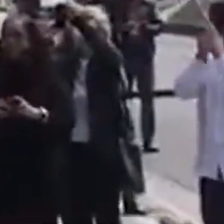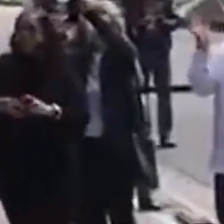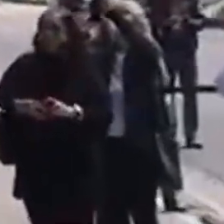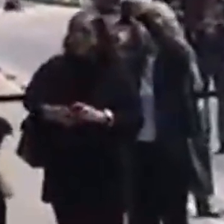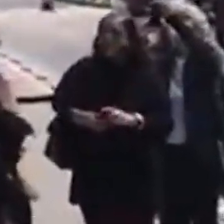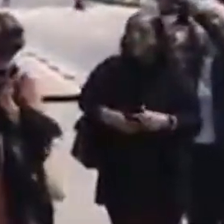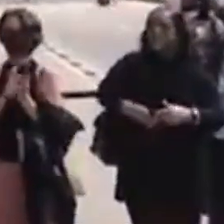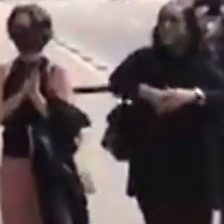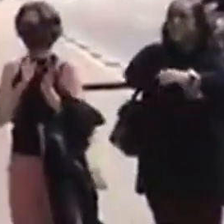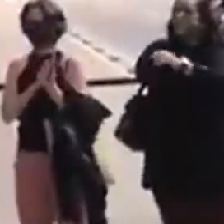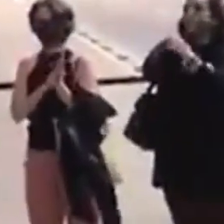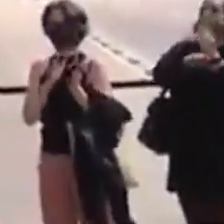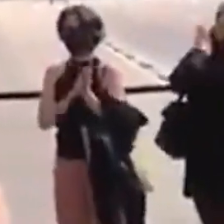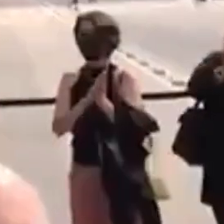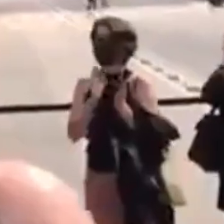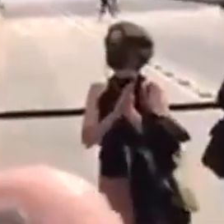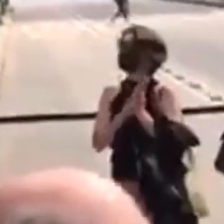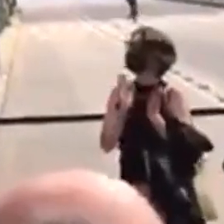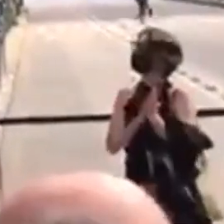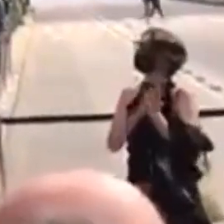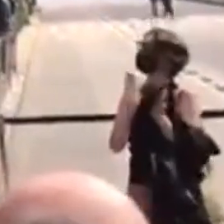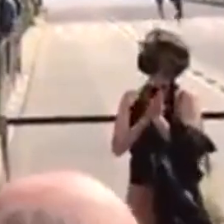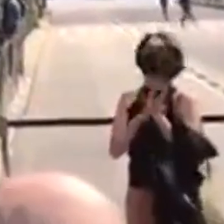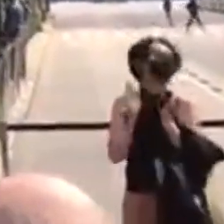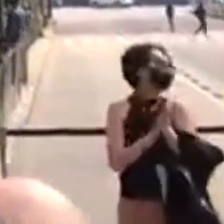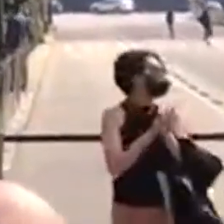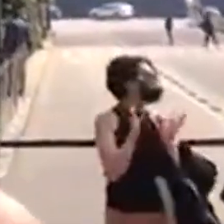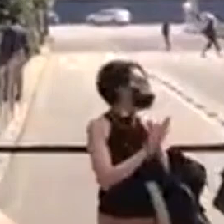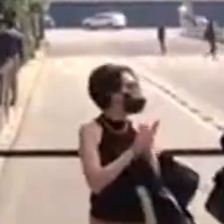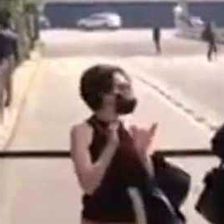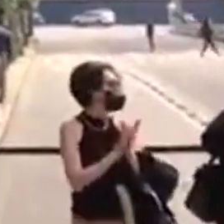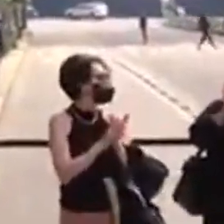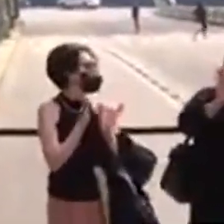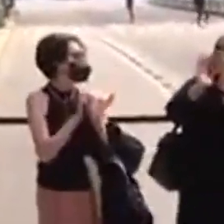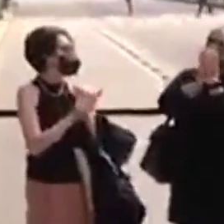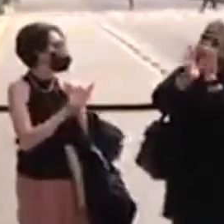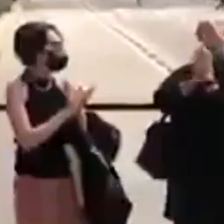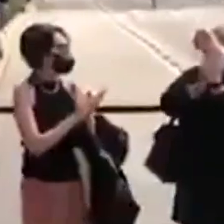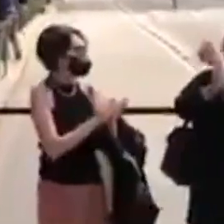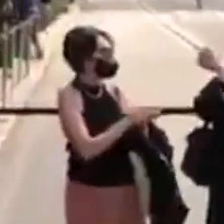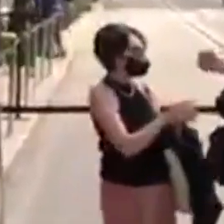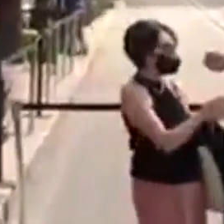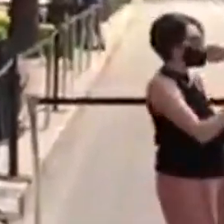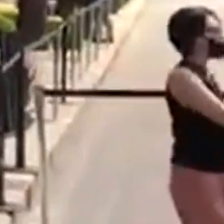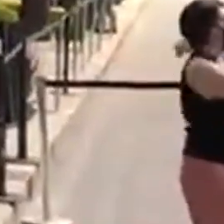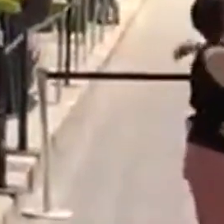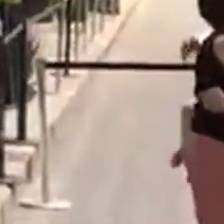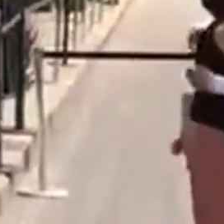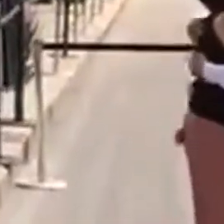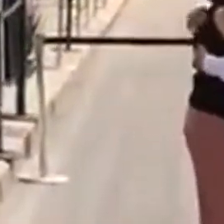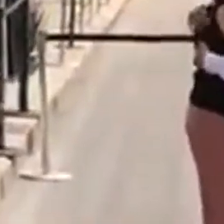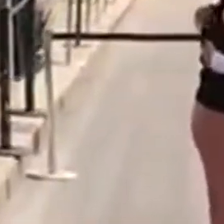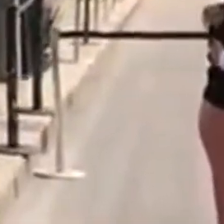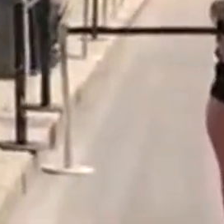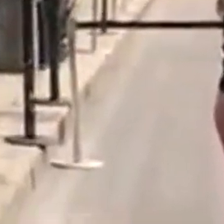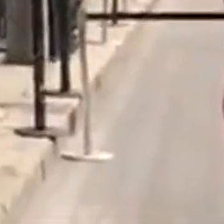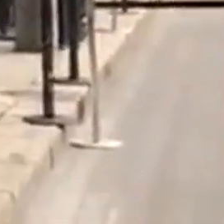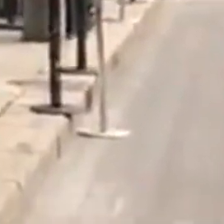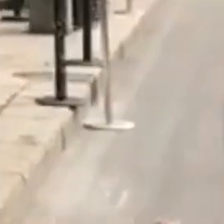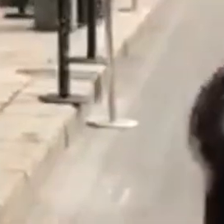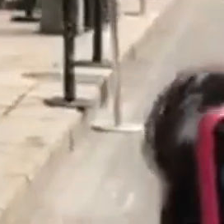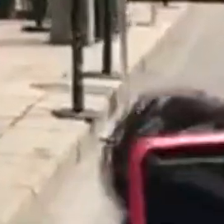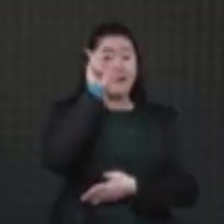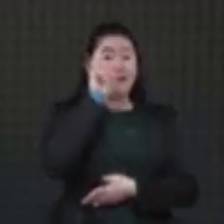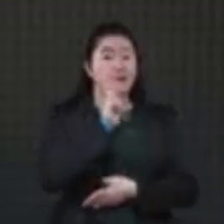que las cuatro esculturas se suman a las estatuas de Leona Vicario y la de las mujeres forjadoras de la patria, por lo cual al Paseo de las Heroínas, que estará integrado